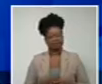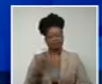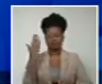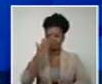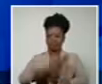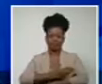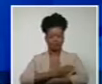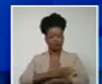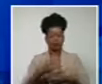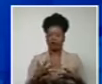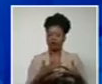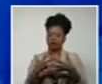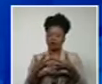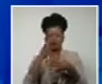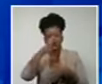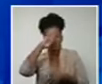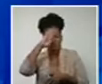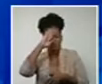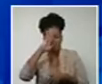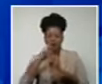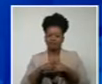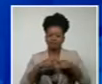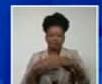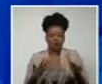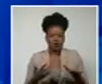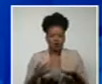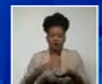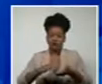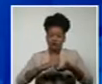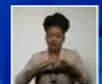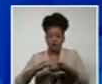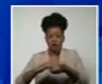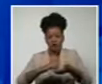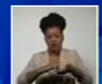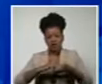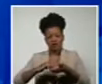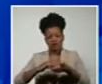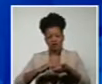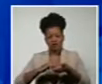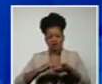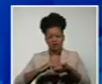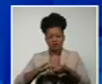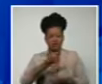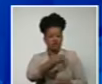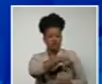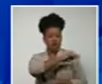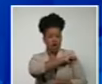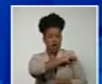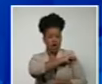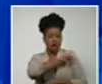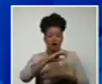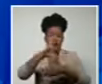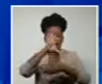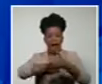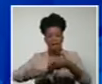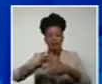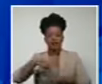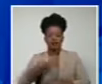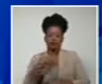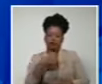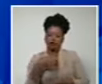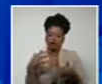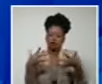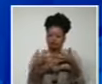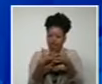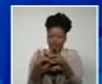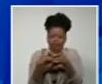existe sobre Cuba y la solidaridad que los pueblos de América Latina tenemos con el